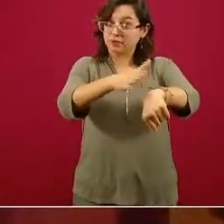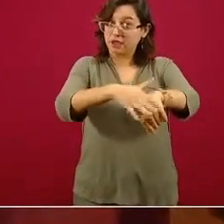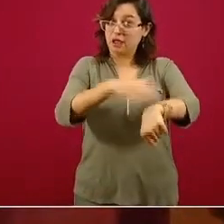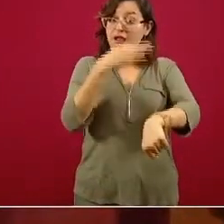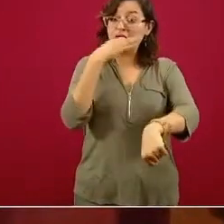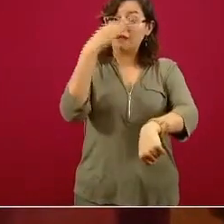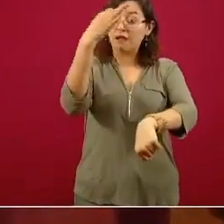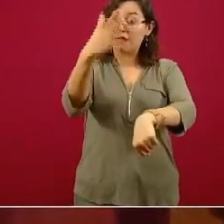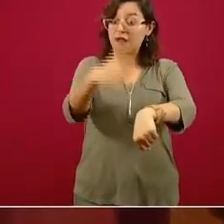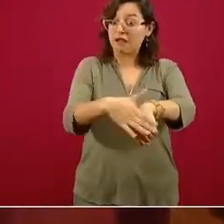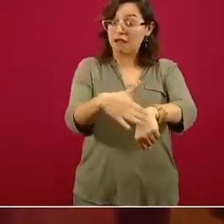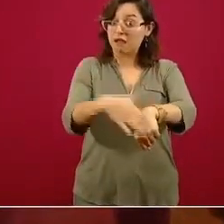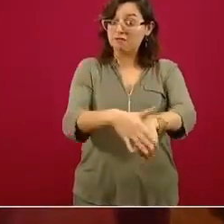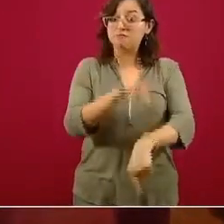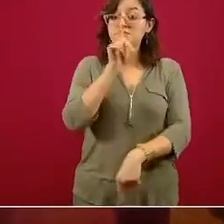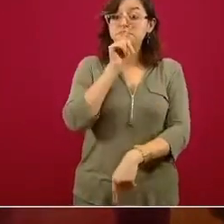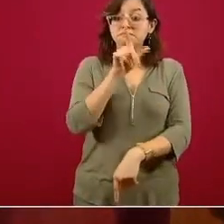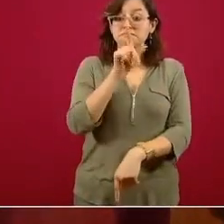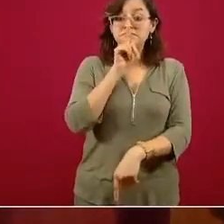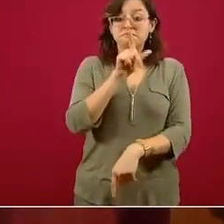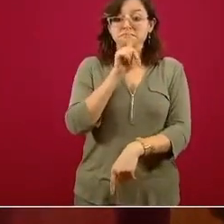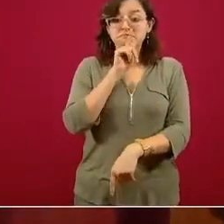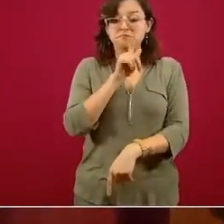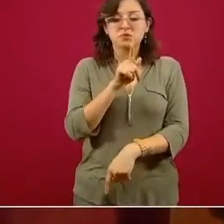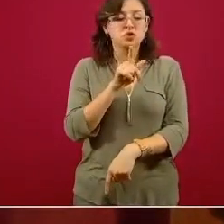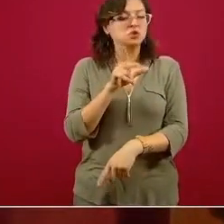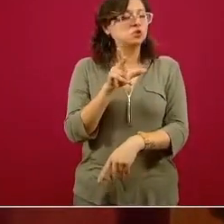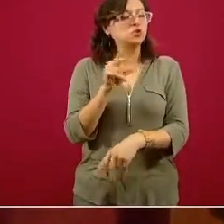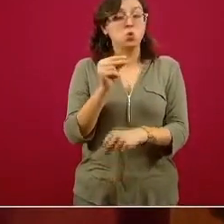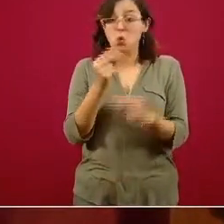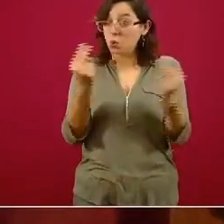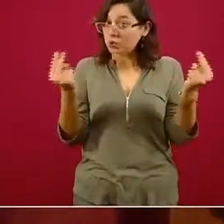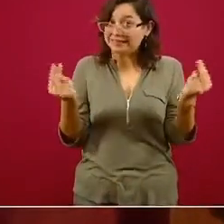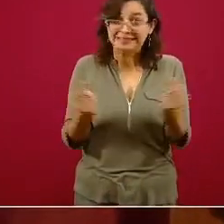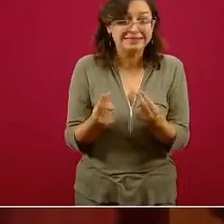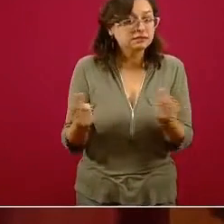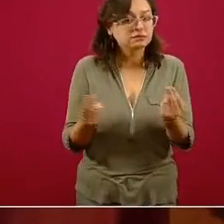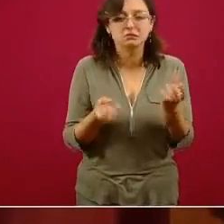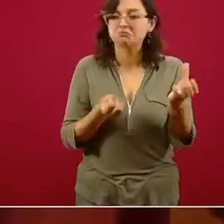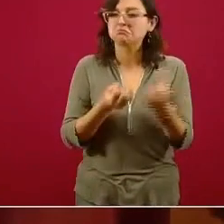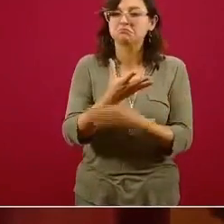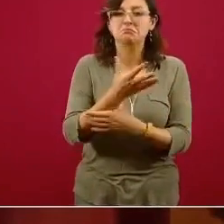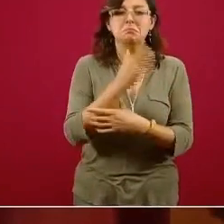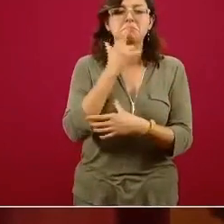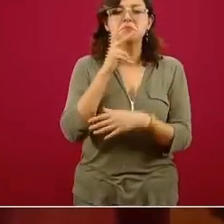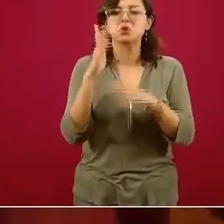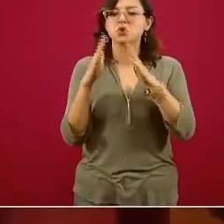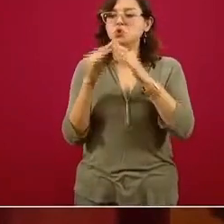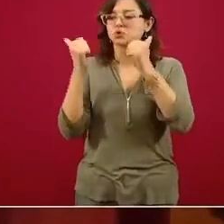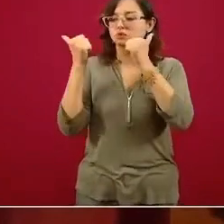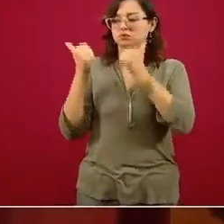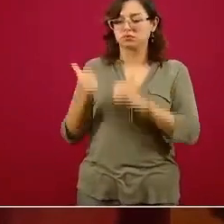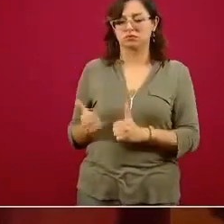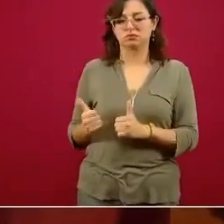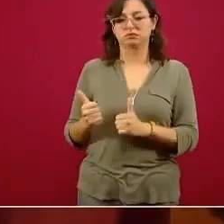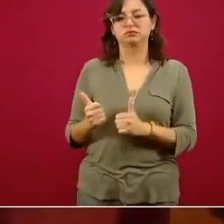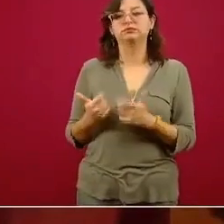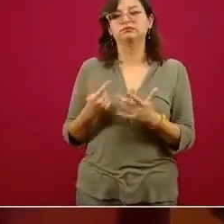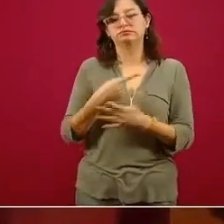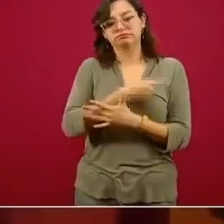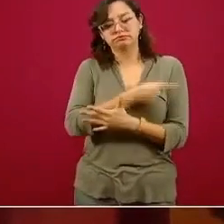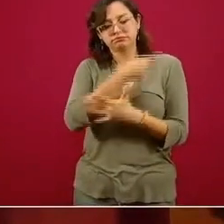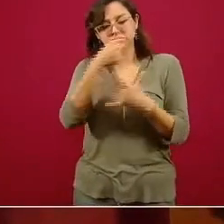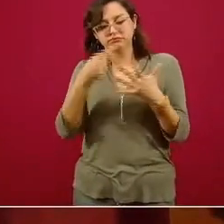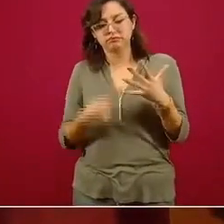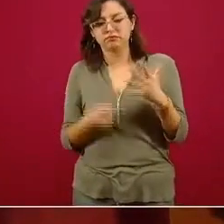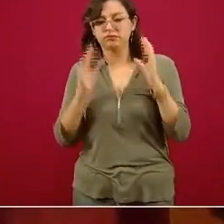de Jalisco a que salga estrictamente lo que sea necesario y a llevar las medidas básicas